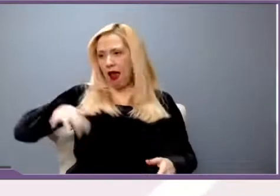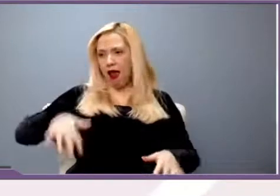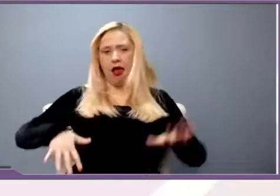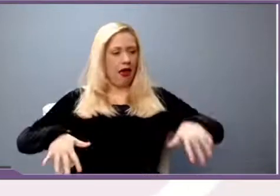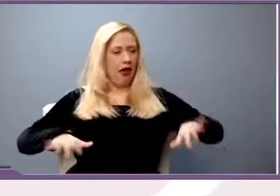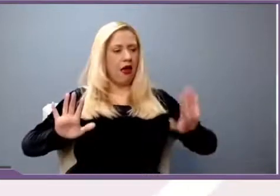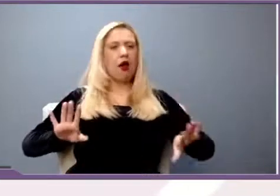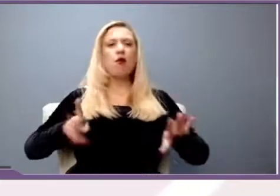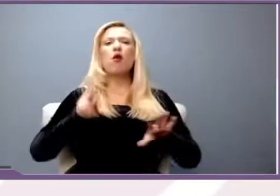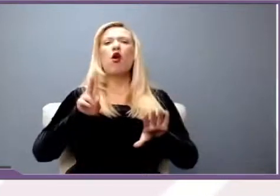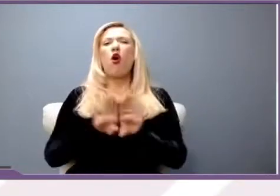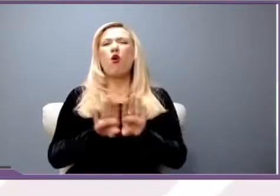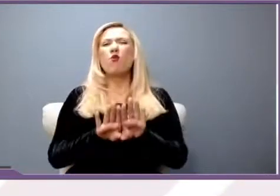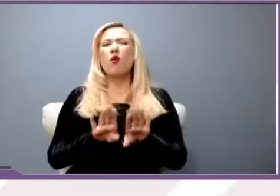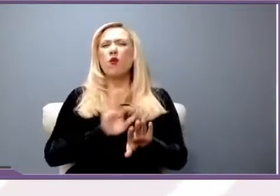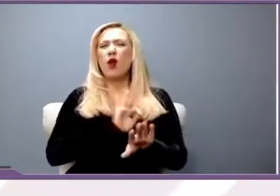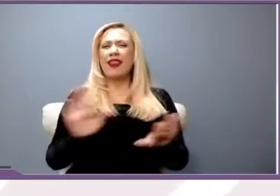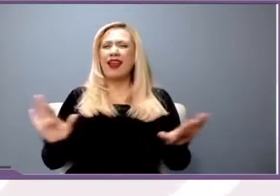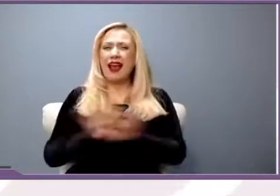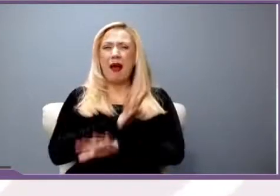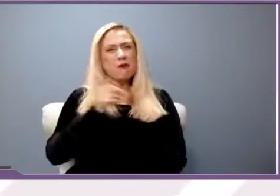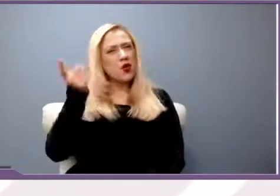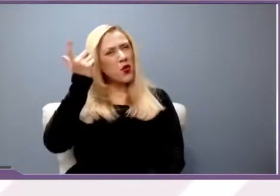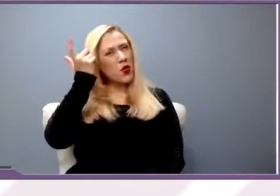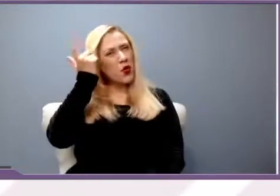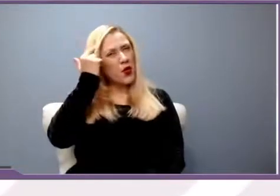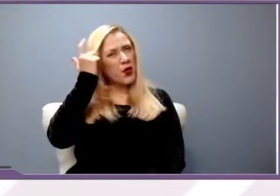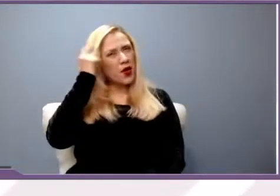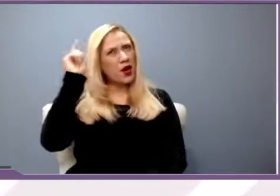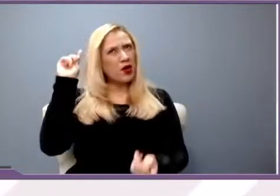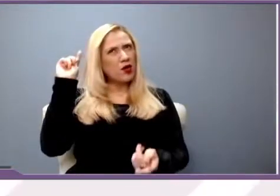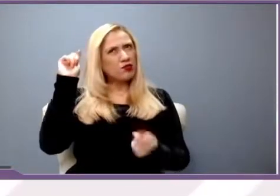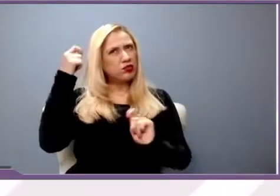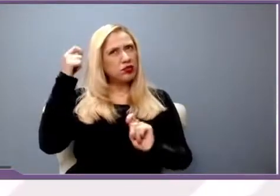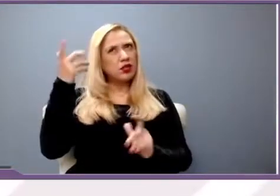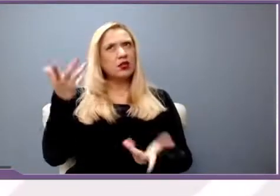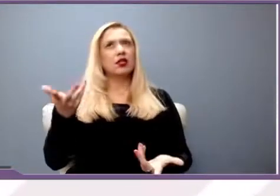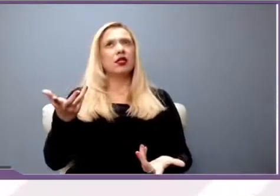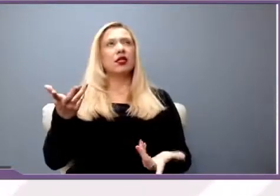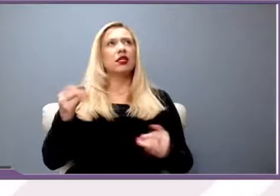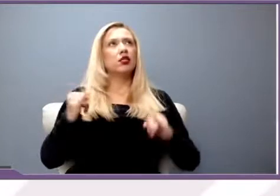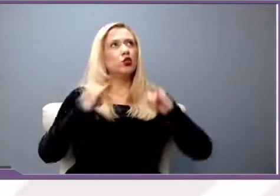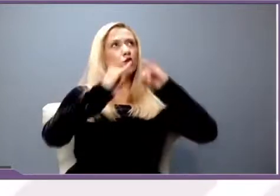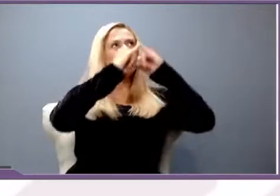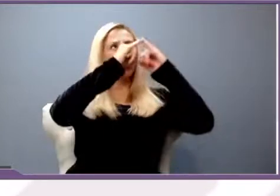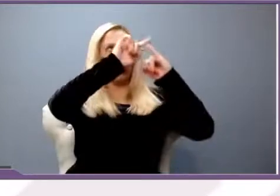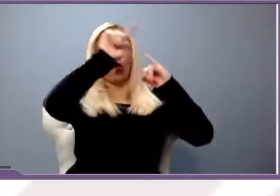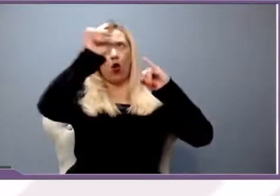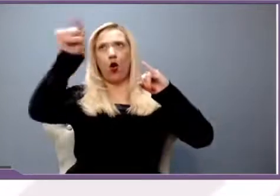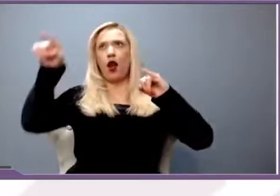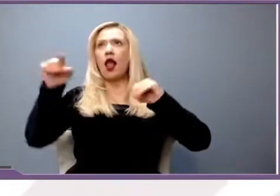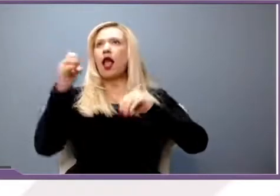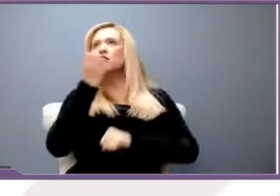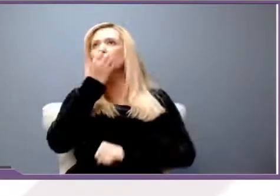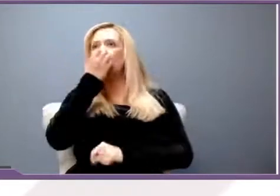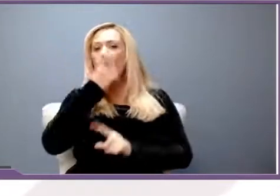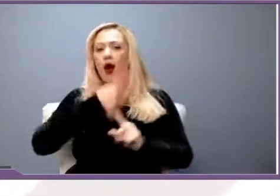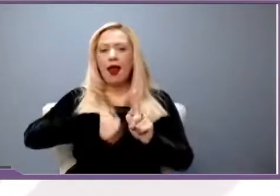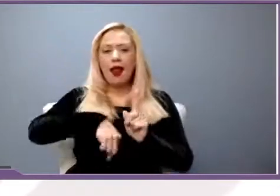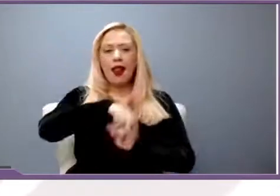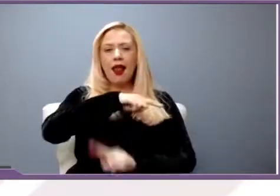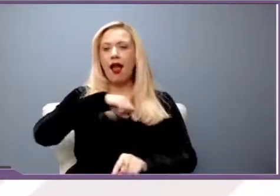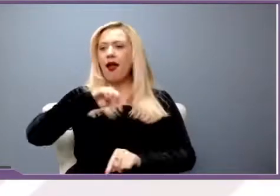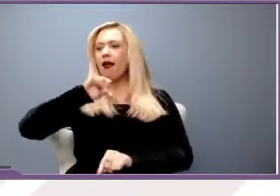un cambio cultural desde los diferentes ámbitos, ¿no? Desde las instituciones, desde la escuela, la familia, etcétera. ¿Cuáles